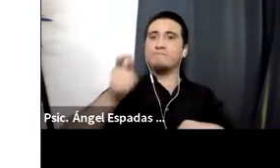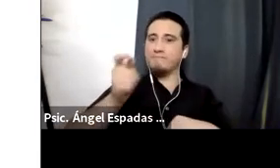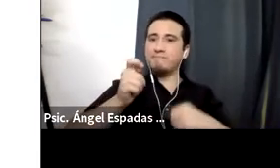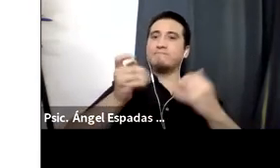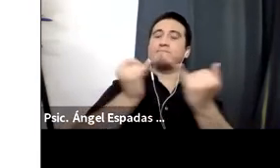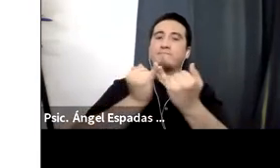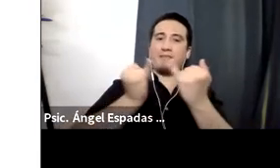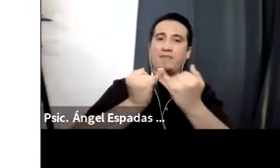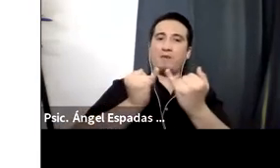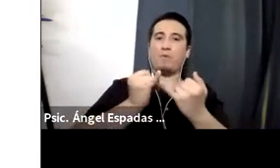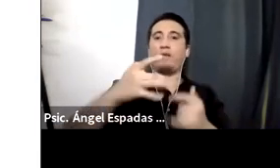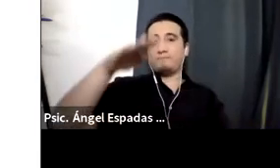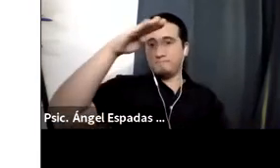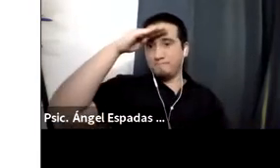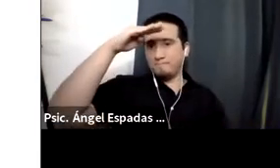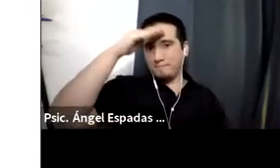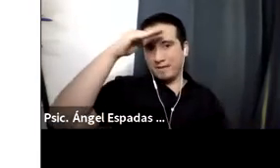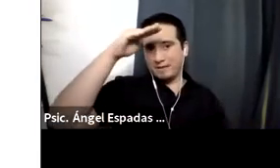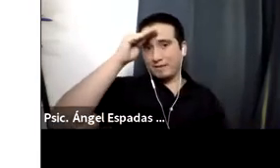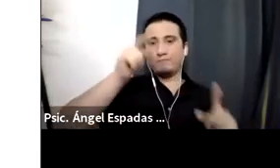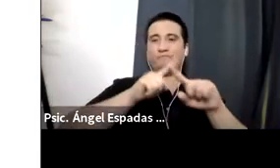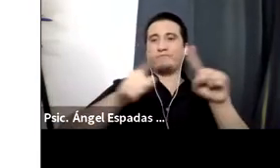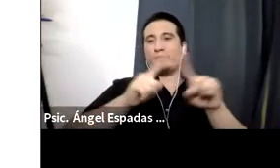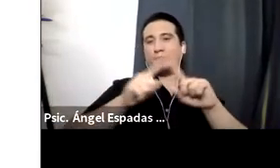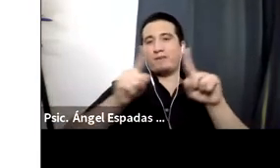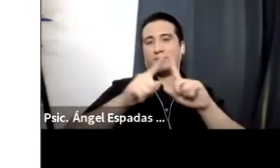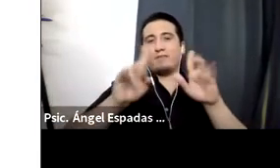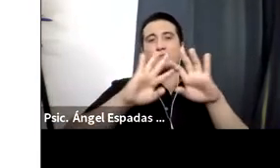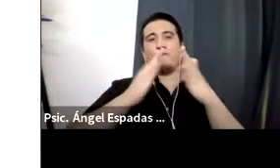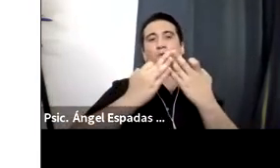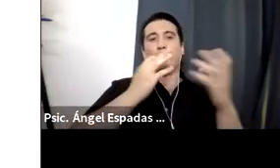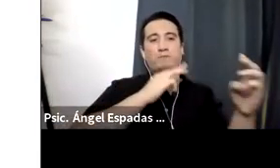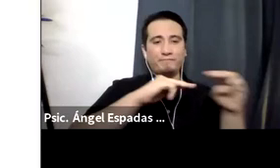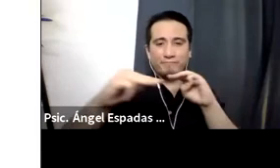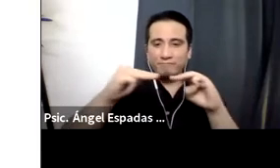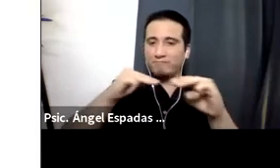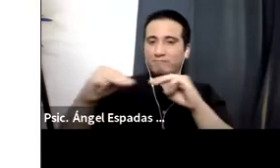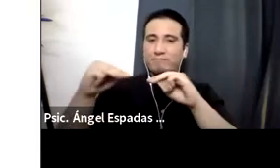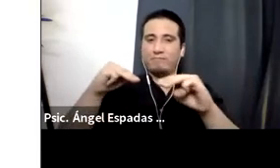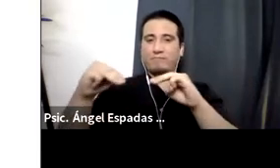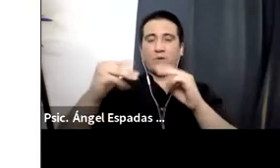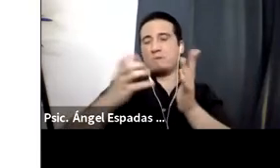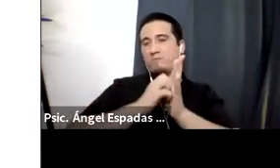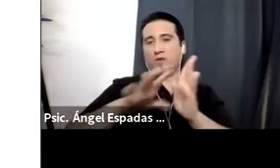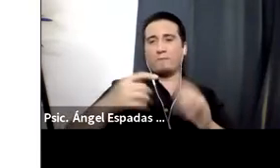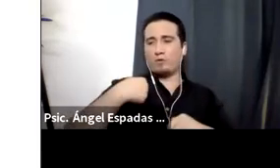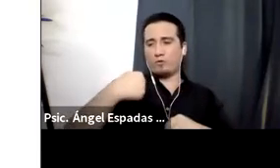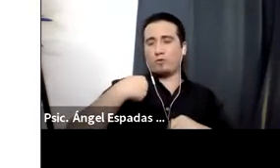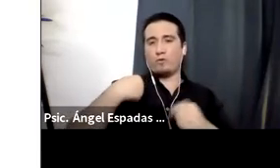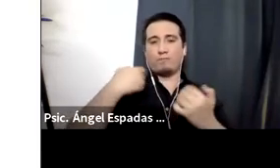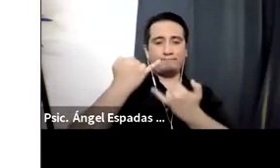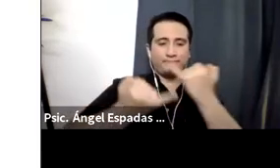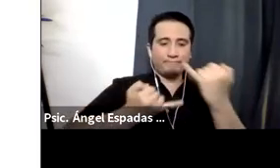tenemos que pensar en la multimovilidad. Pues esto es que a lo mejor yo voy a llegar a un centro